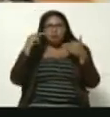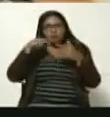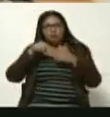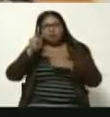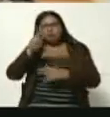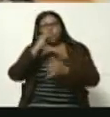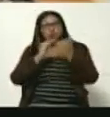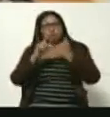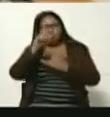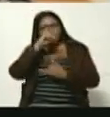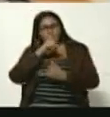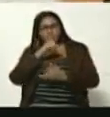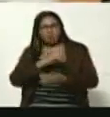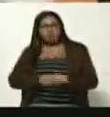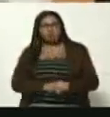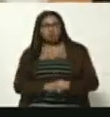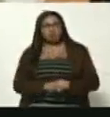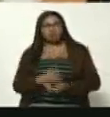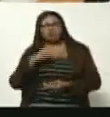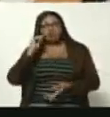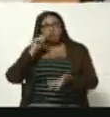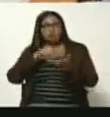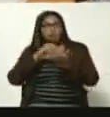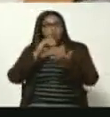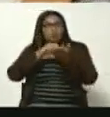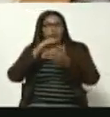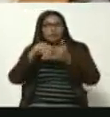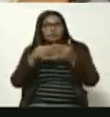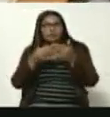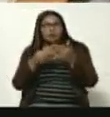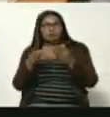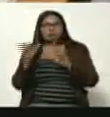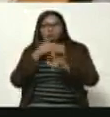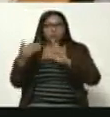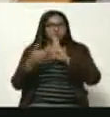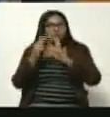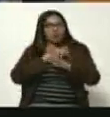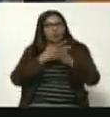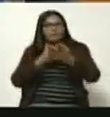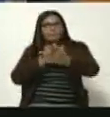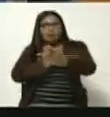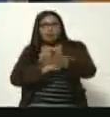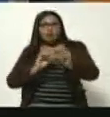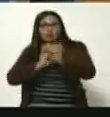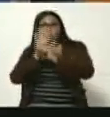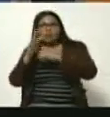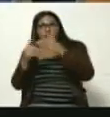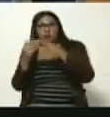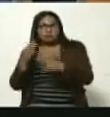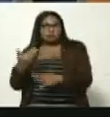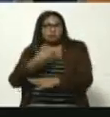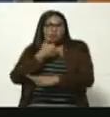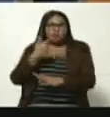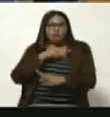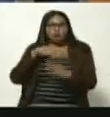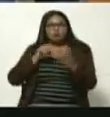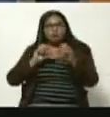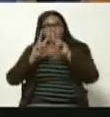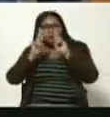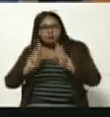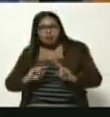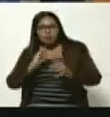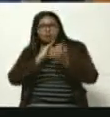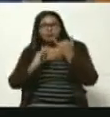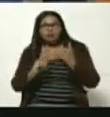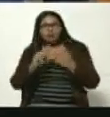dos últimos años, que han estado marcados por los embates de la peor pandemia que ha sufrido la humanidad en los